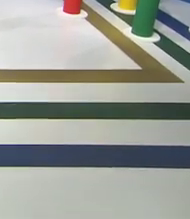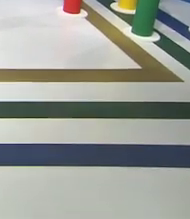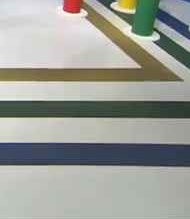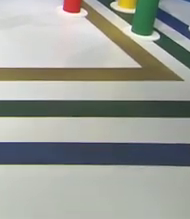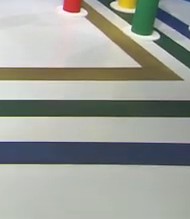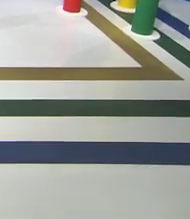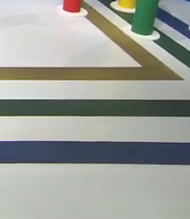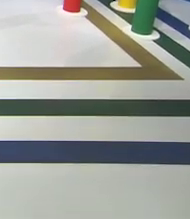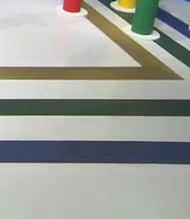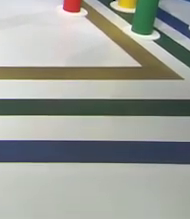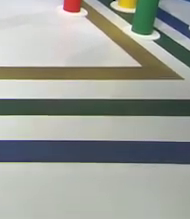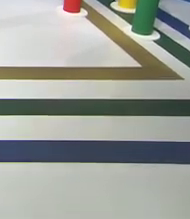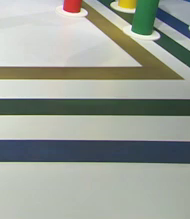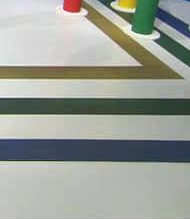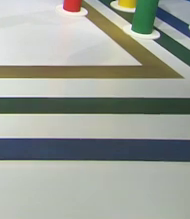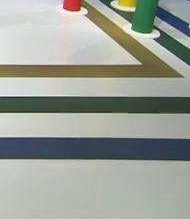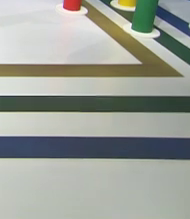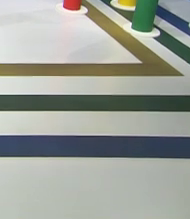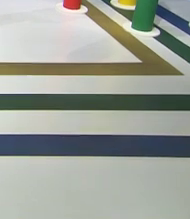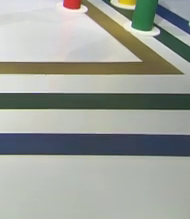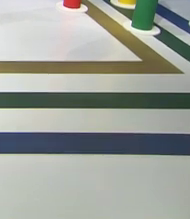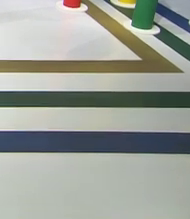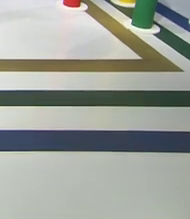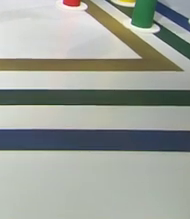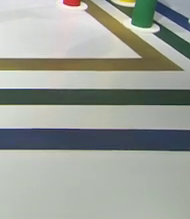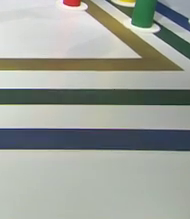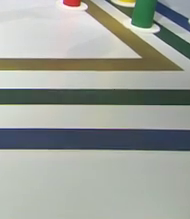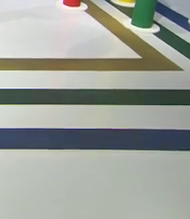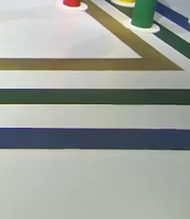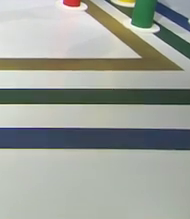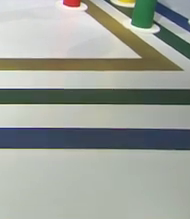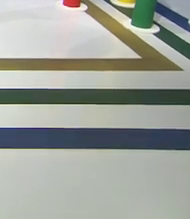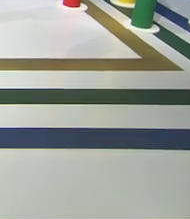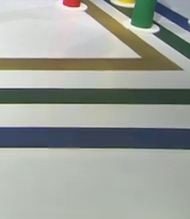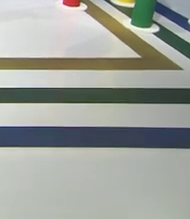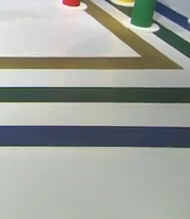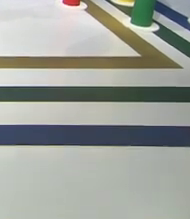de los temas más complejos